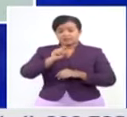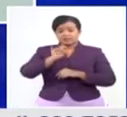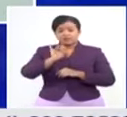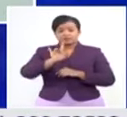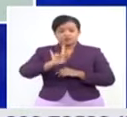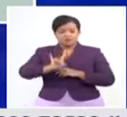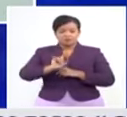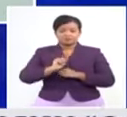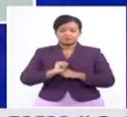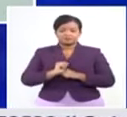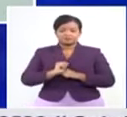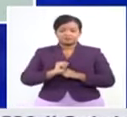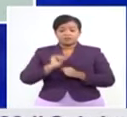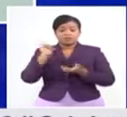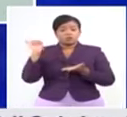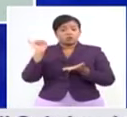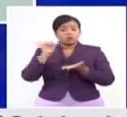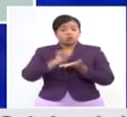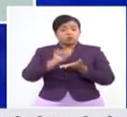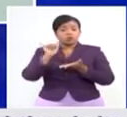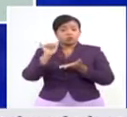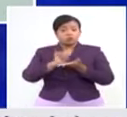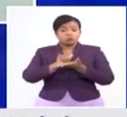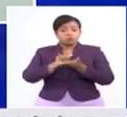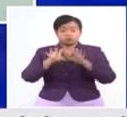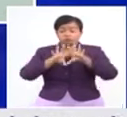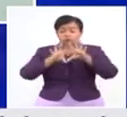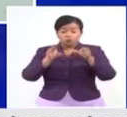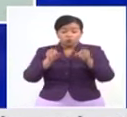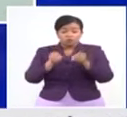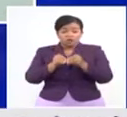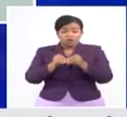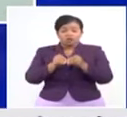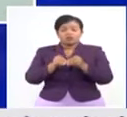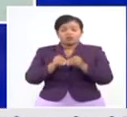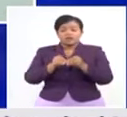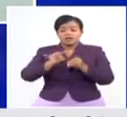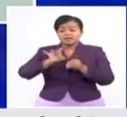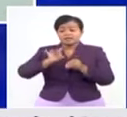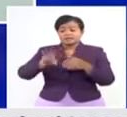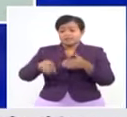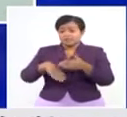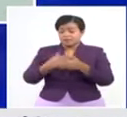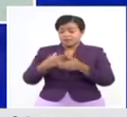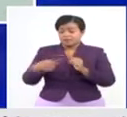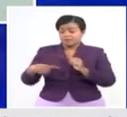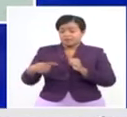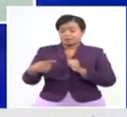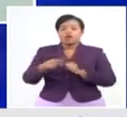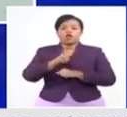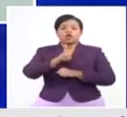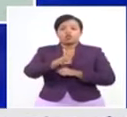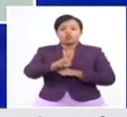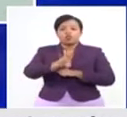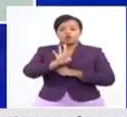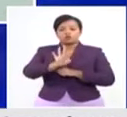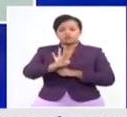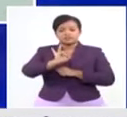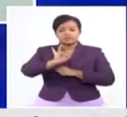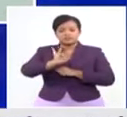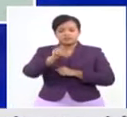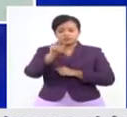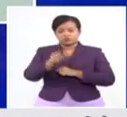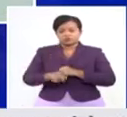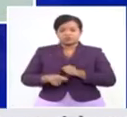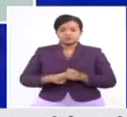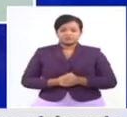Importados, acumulados en estos 15 días, 287, que es el 0,3%. Y ahí se puede